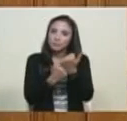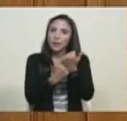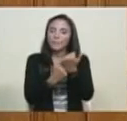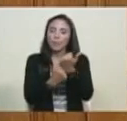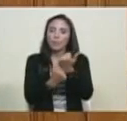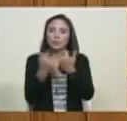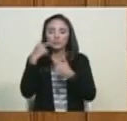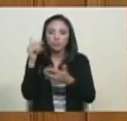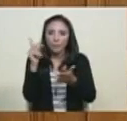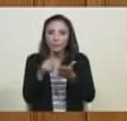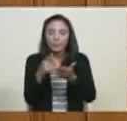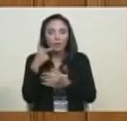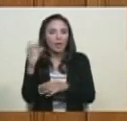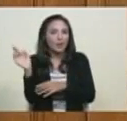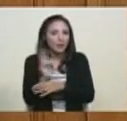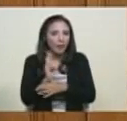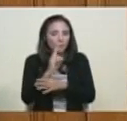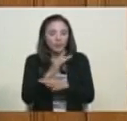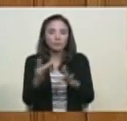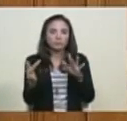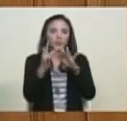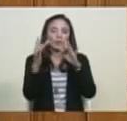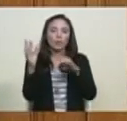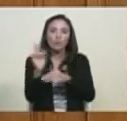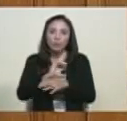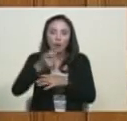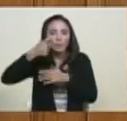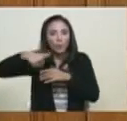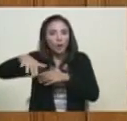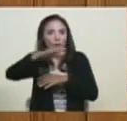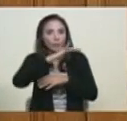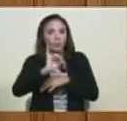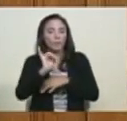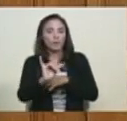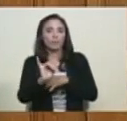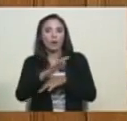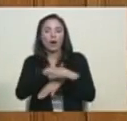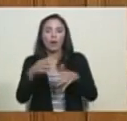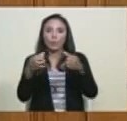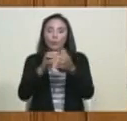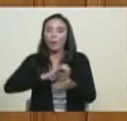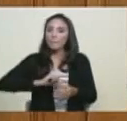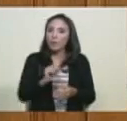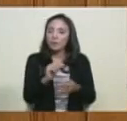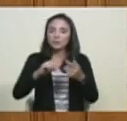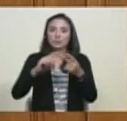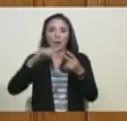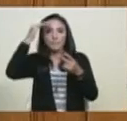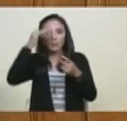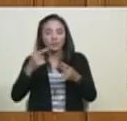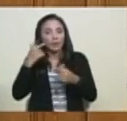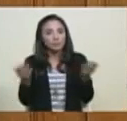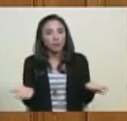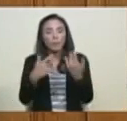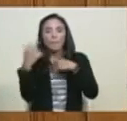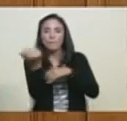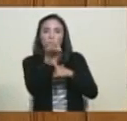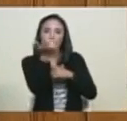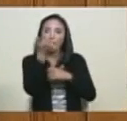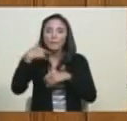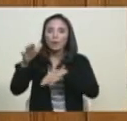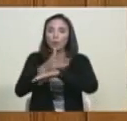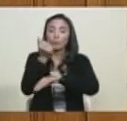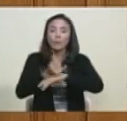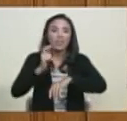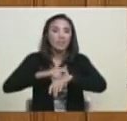con una actuación directa del pueblo, de los cuerpos policiales y los cuerpos militares, capturemos lo más